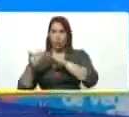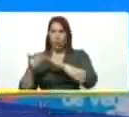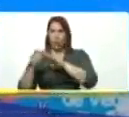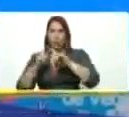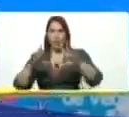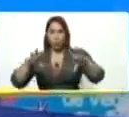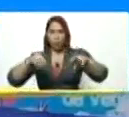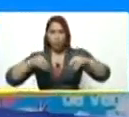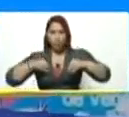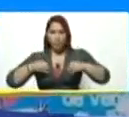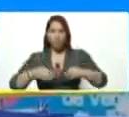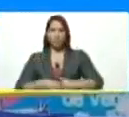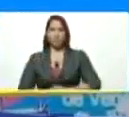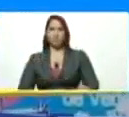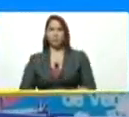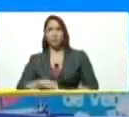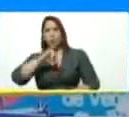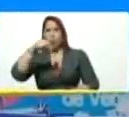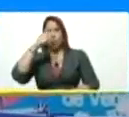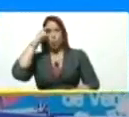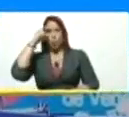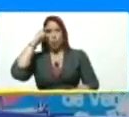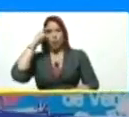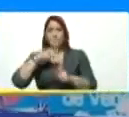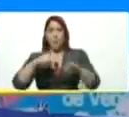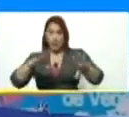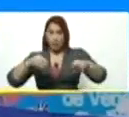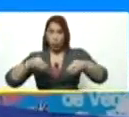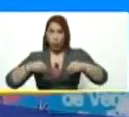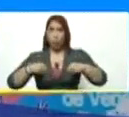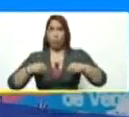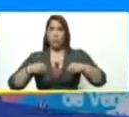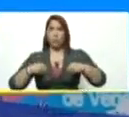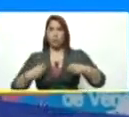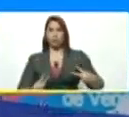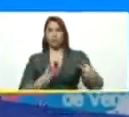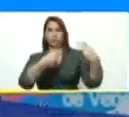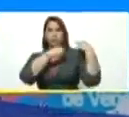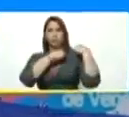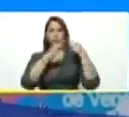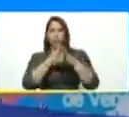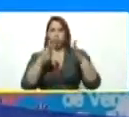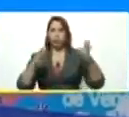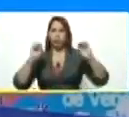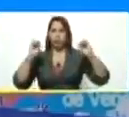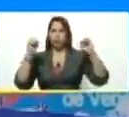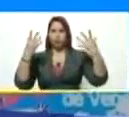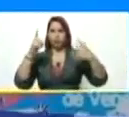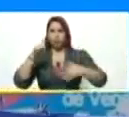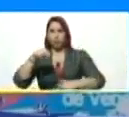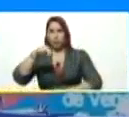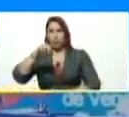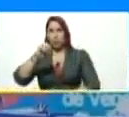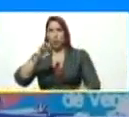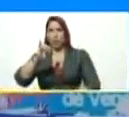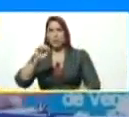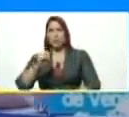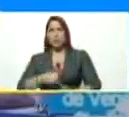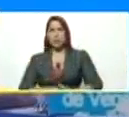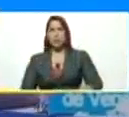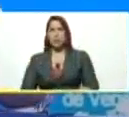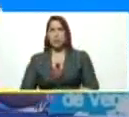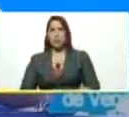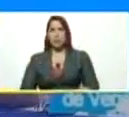tome, Jorge, para que tomes la batuta de los grandes logros de Noris y le